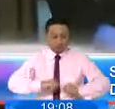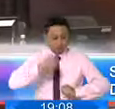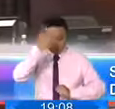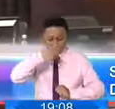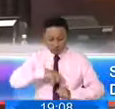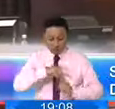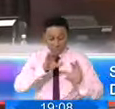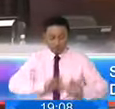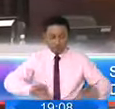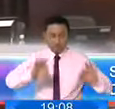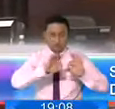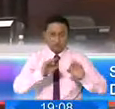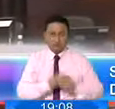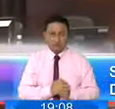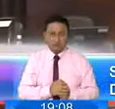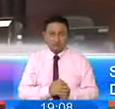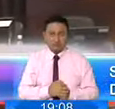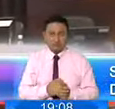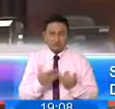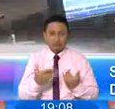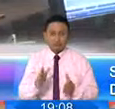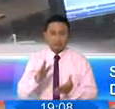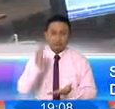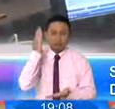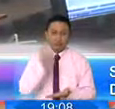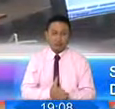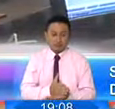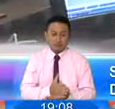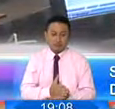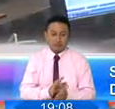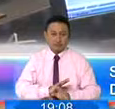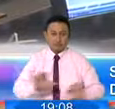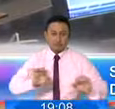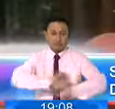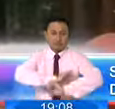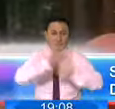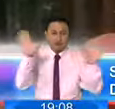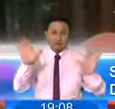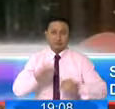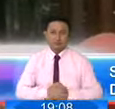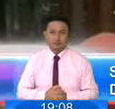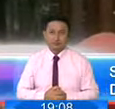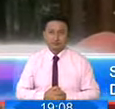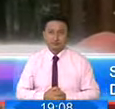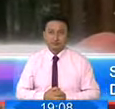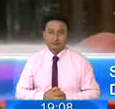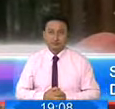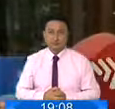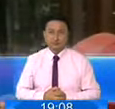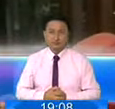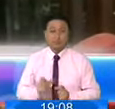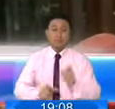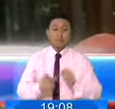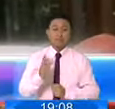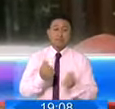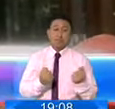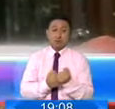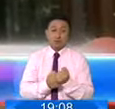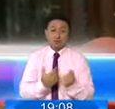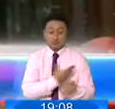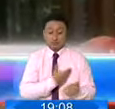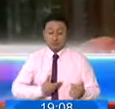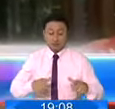decisión importante para que de un solo tajo se pongan en claro las cosas. Somos más los que respaldamos, en este